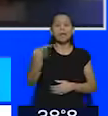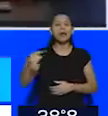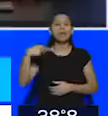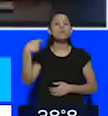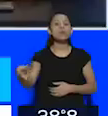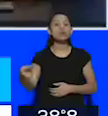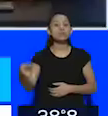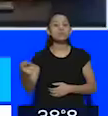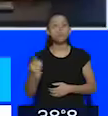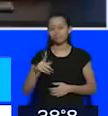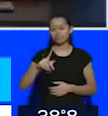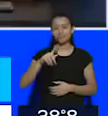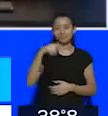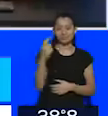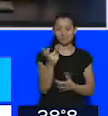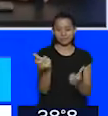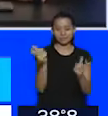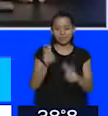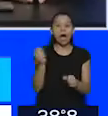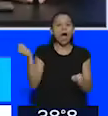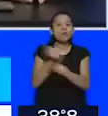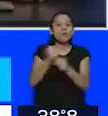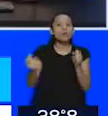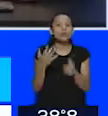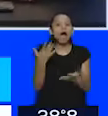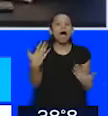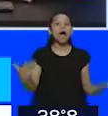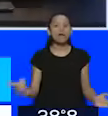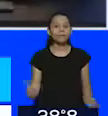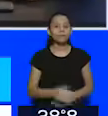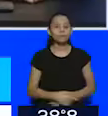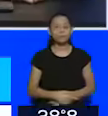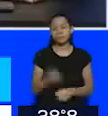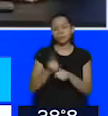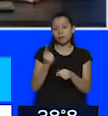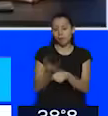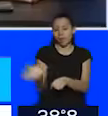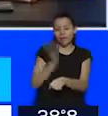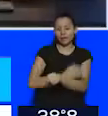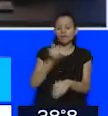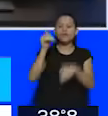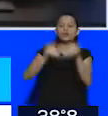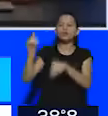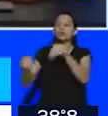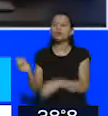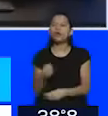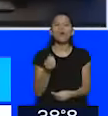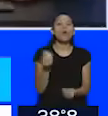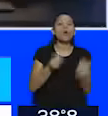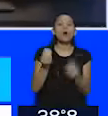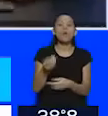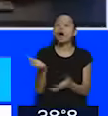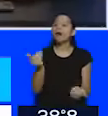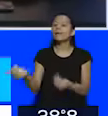recinto a buscar la aprobación primero tiene que asegurar que estén los votos por eso por estas horas son muy